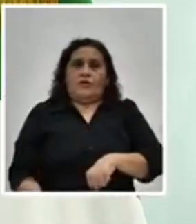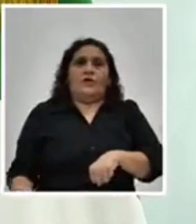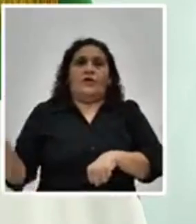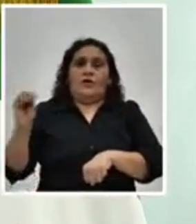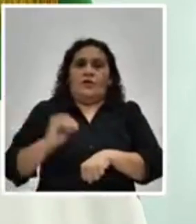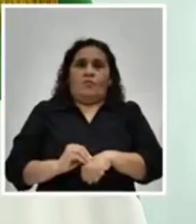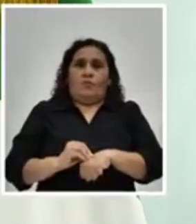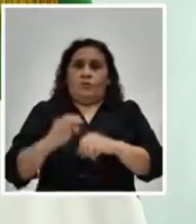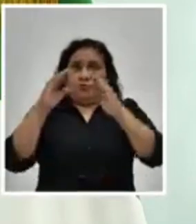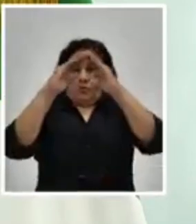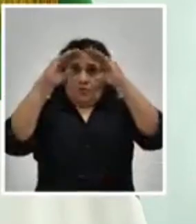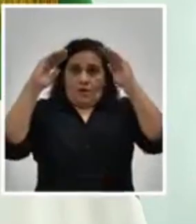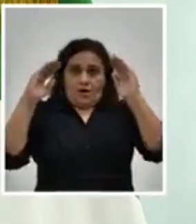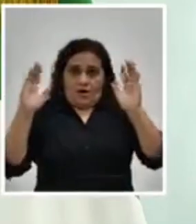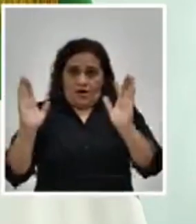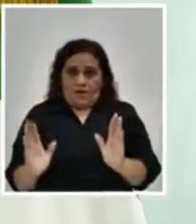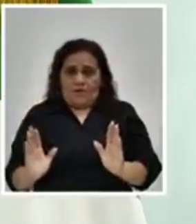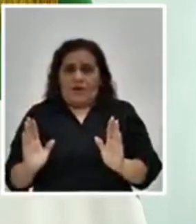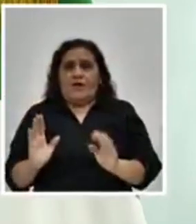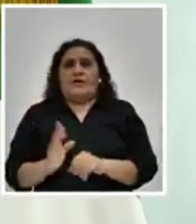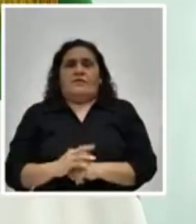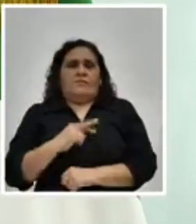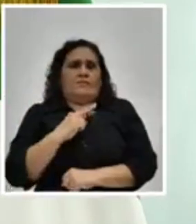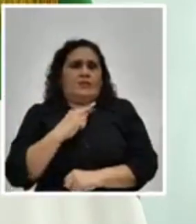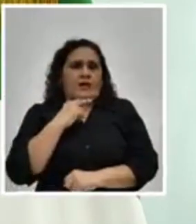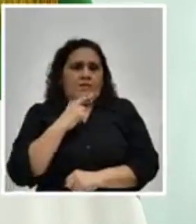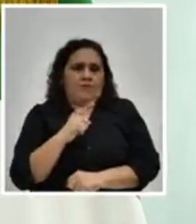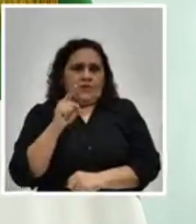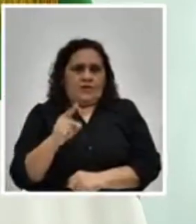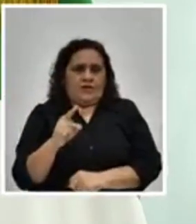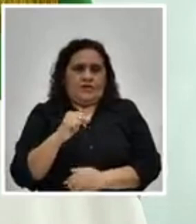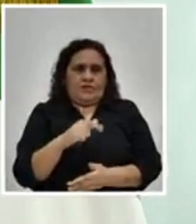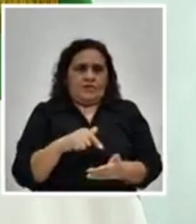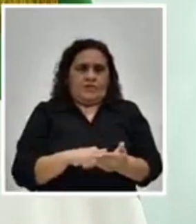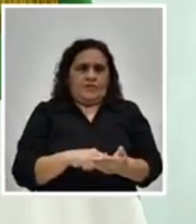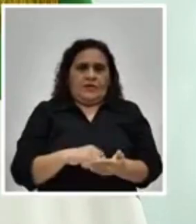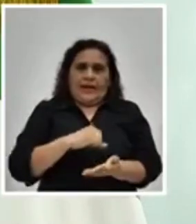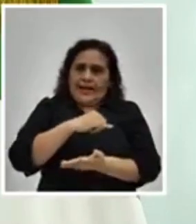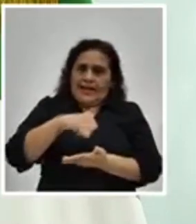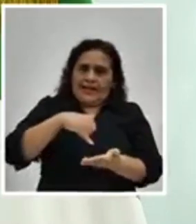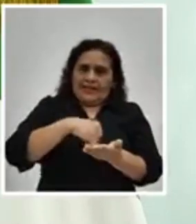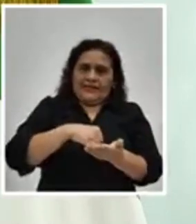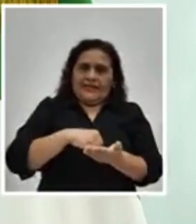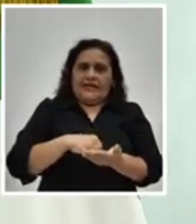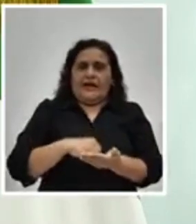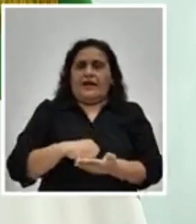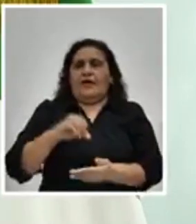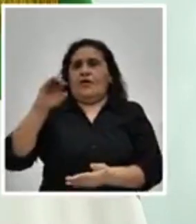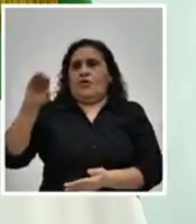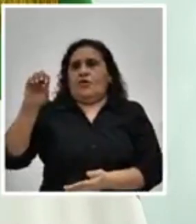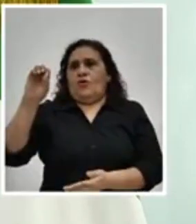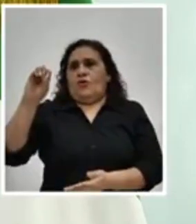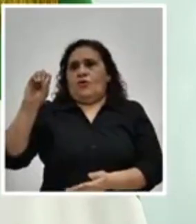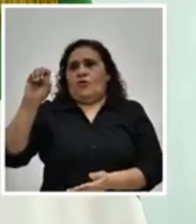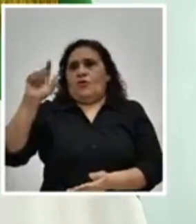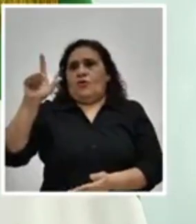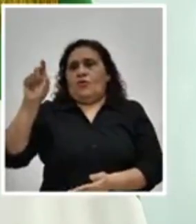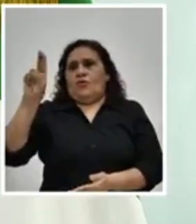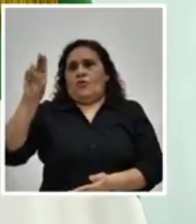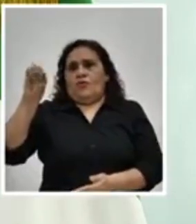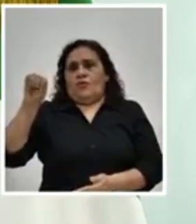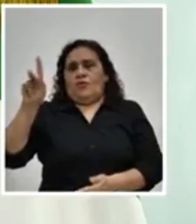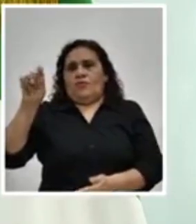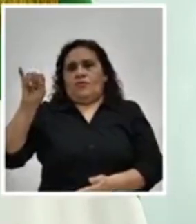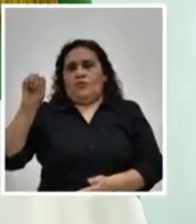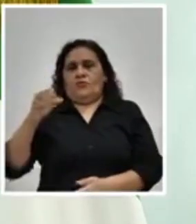palapas y se ha mejorado el área del atractivo ecoturístico Isla Columpios, beneficiando a más de 10.000